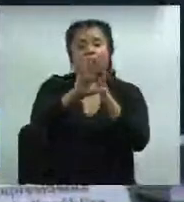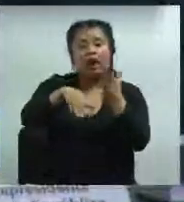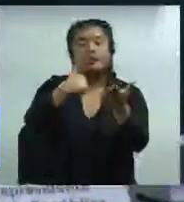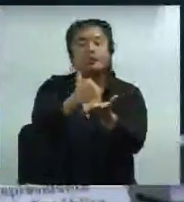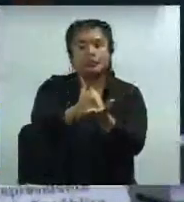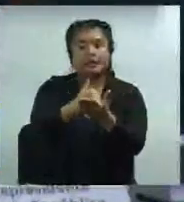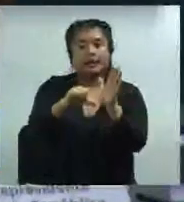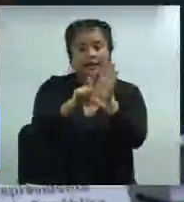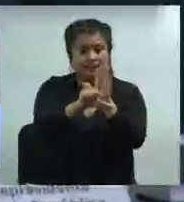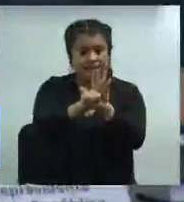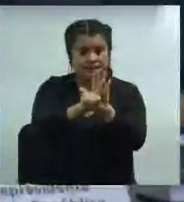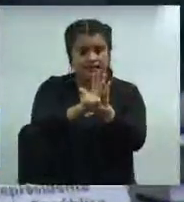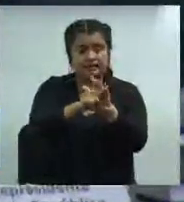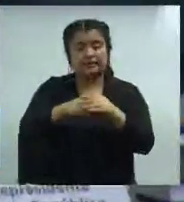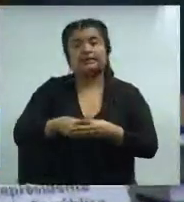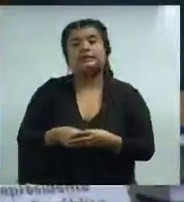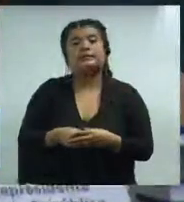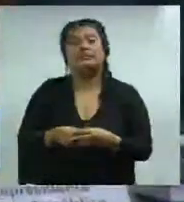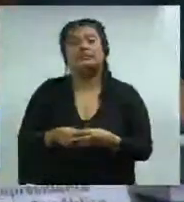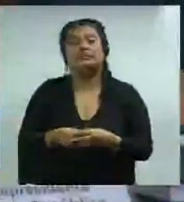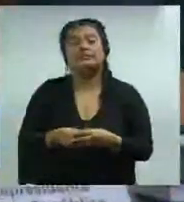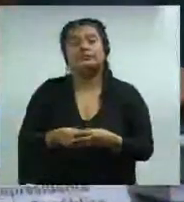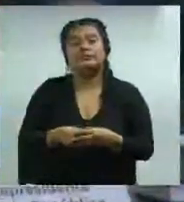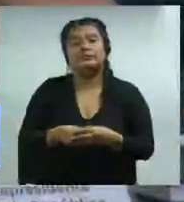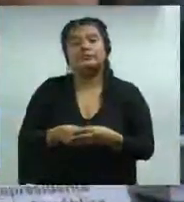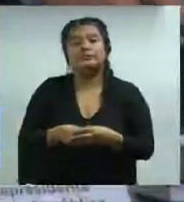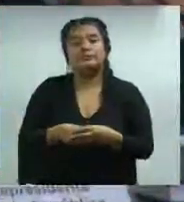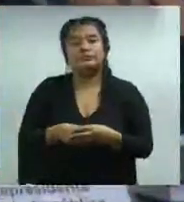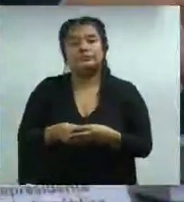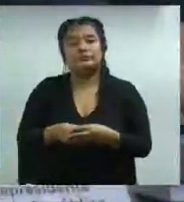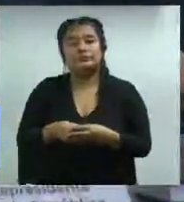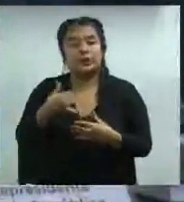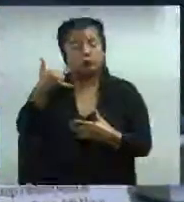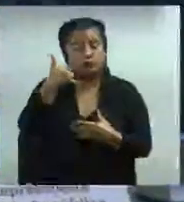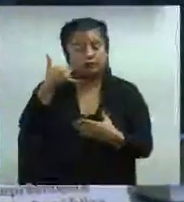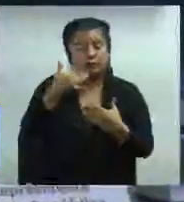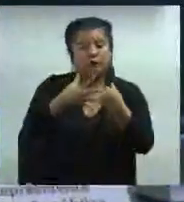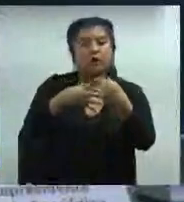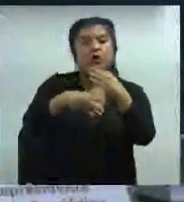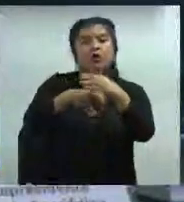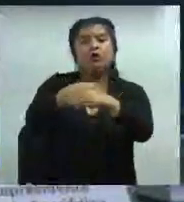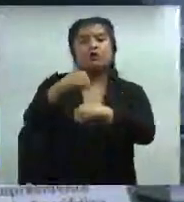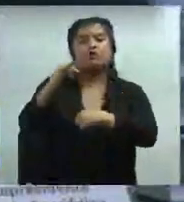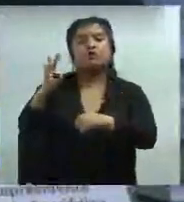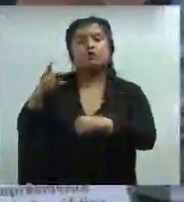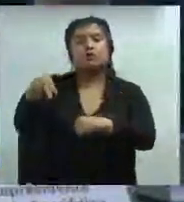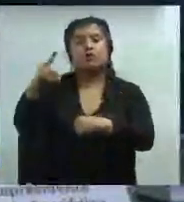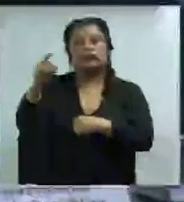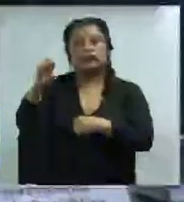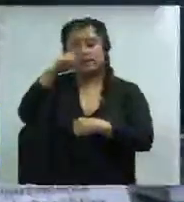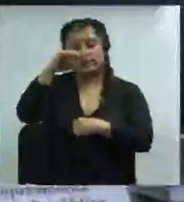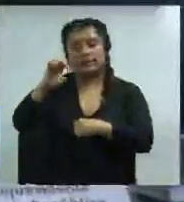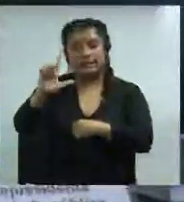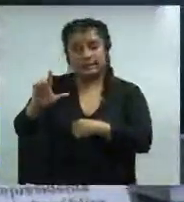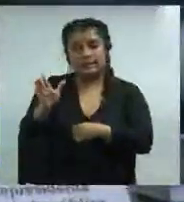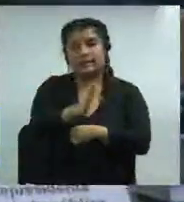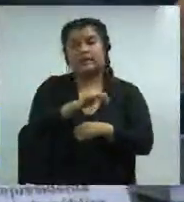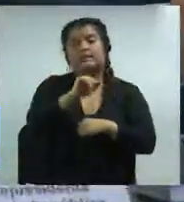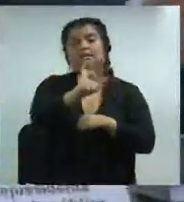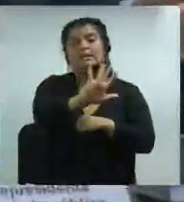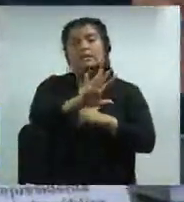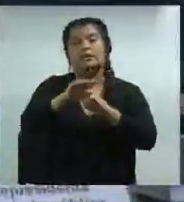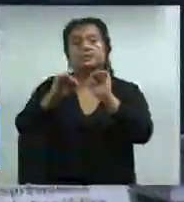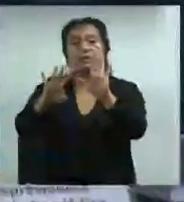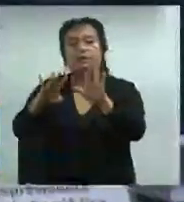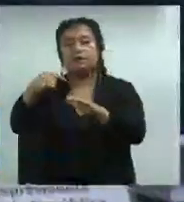la disolución y liquidación del Fondo de Desarrollo de la Telefonía Fondetel 5928.